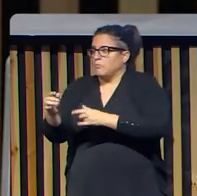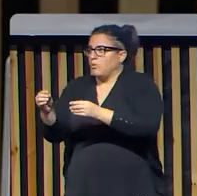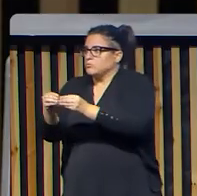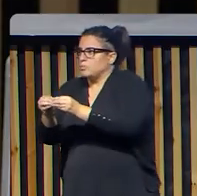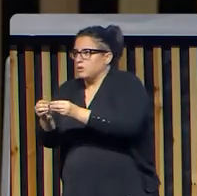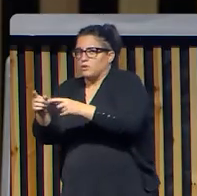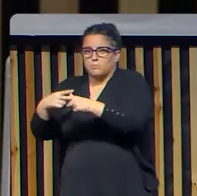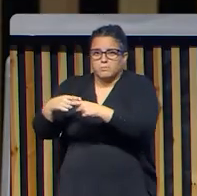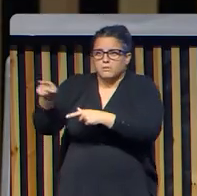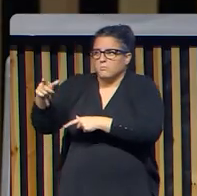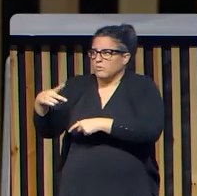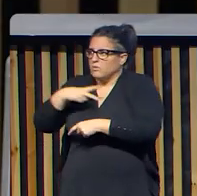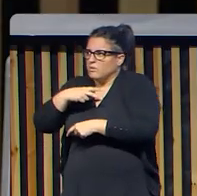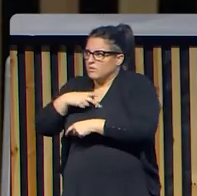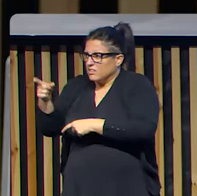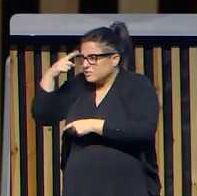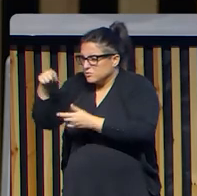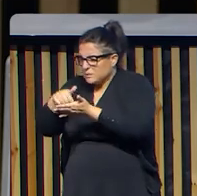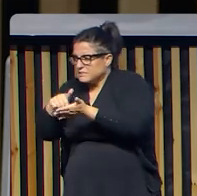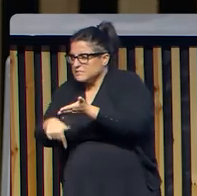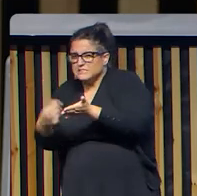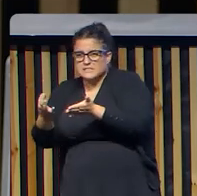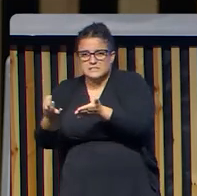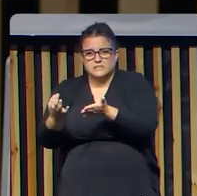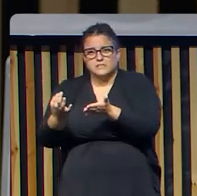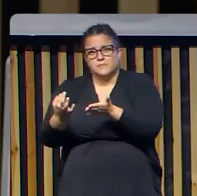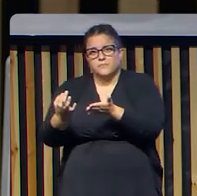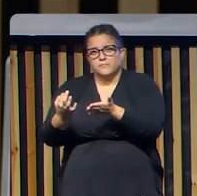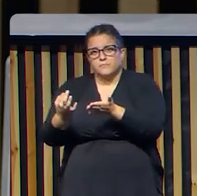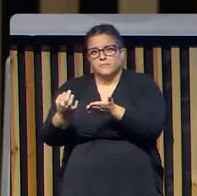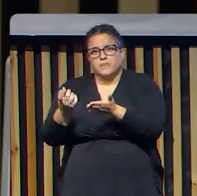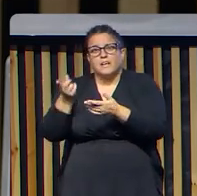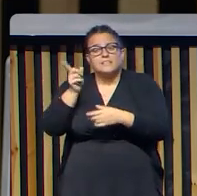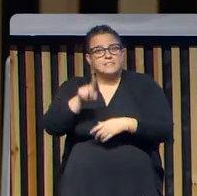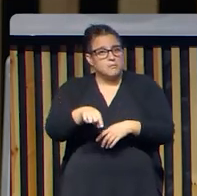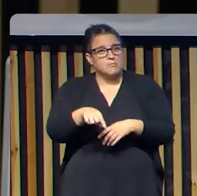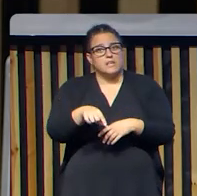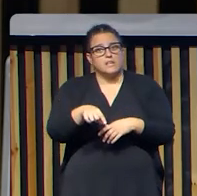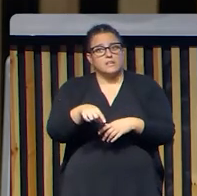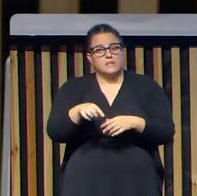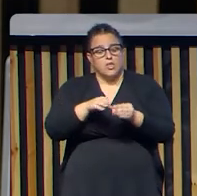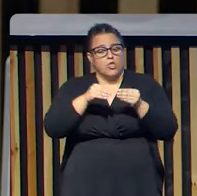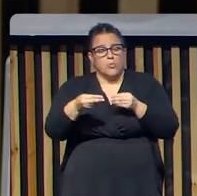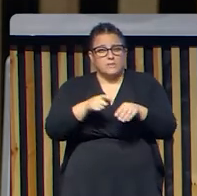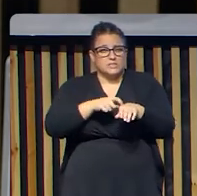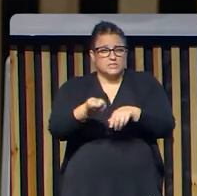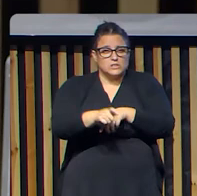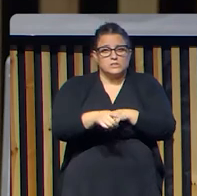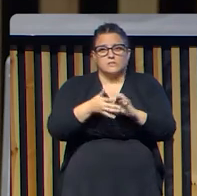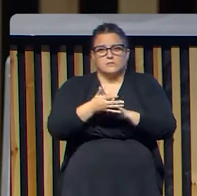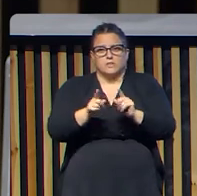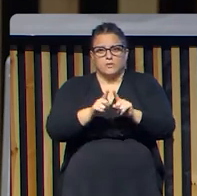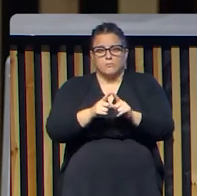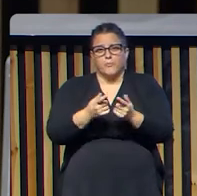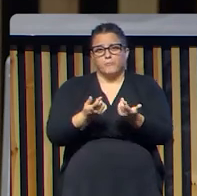la prima al primo que estudia derecho que Le explicará el qué artificialmente distante porque efectivamente lo que crea este estilo es